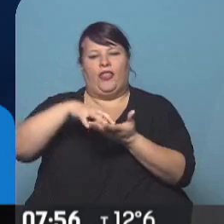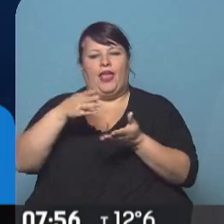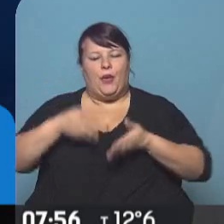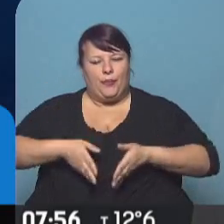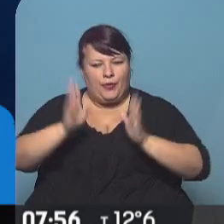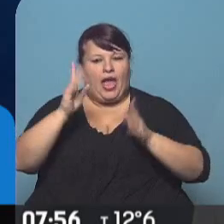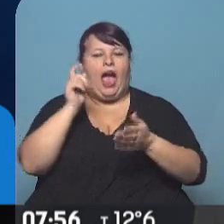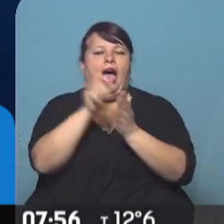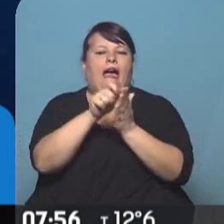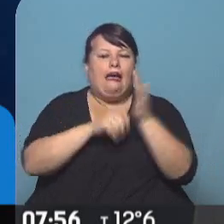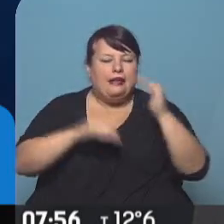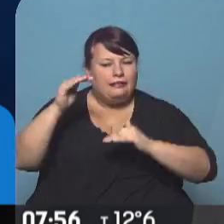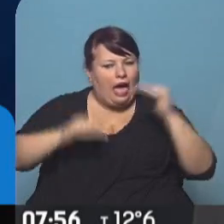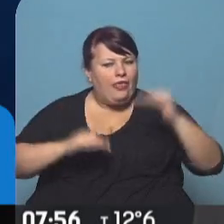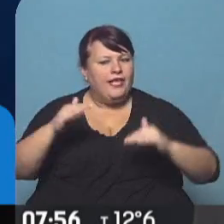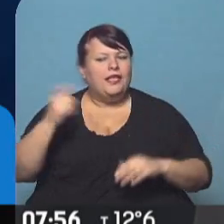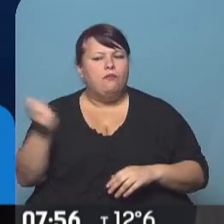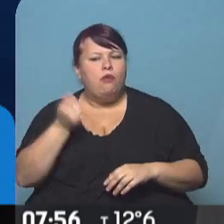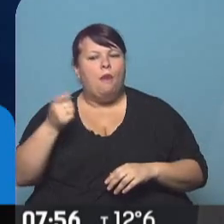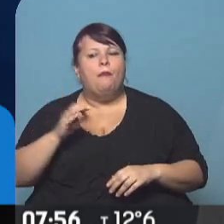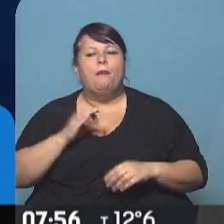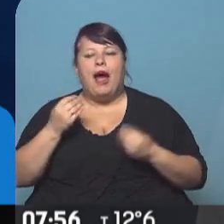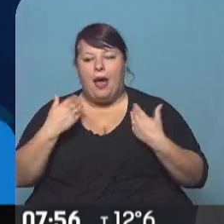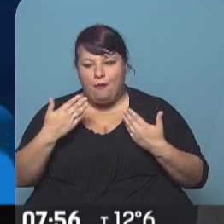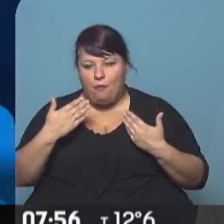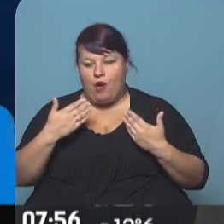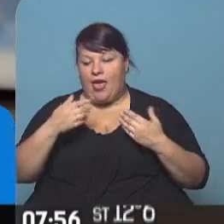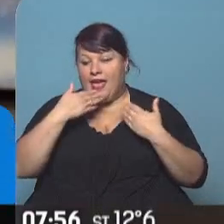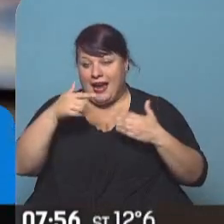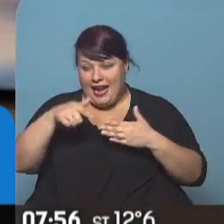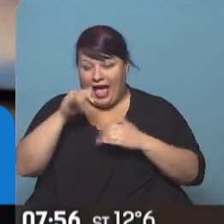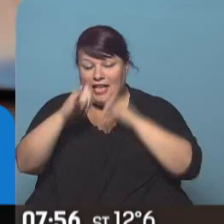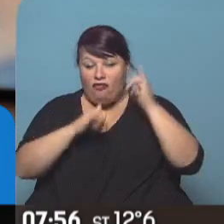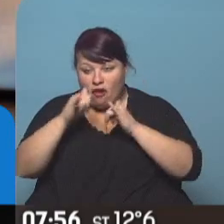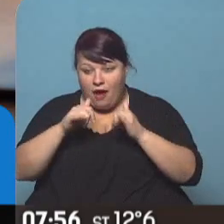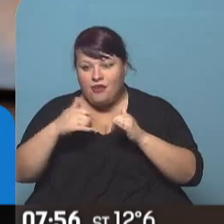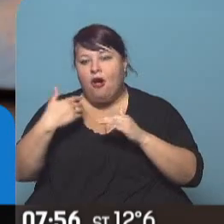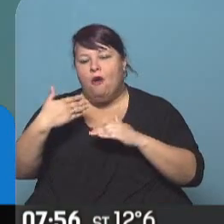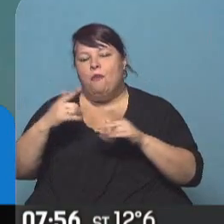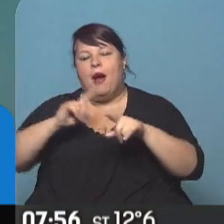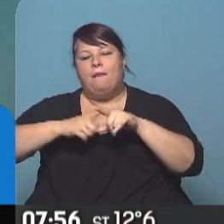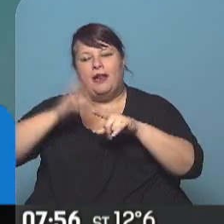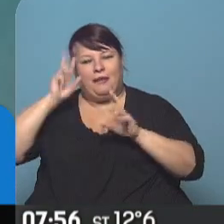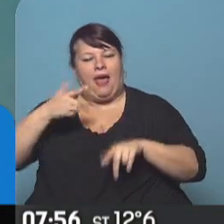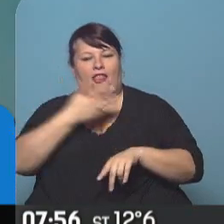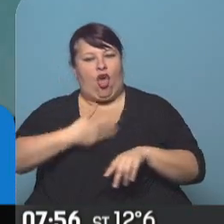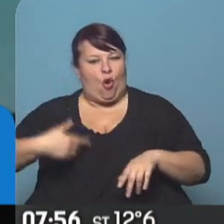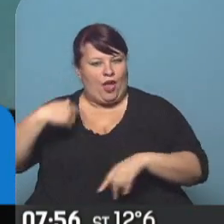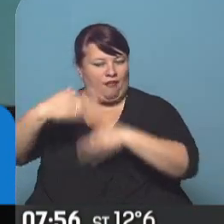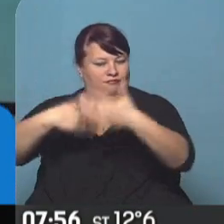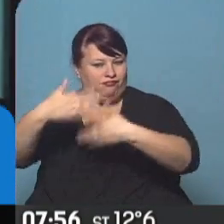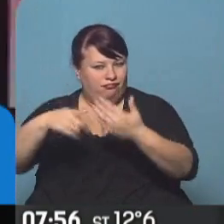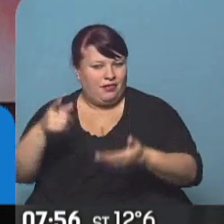obviar las estadísticas es algo muy importante para que se puedan a partir de esos datos llegar a políticas de estado